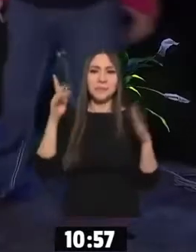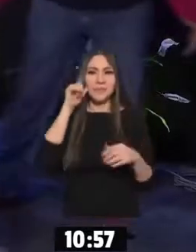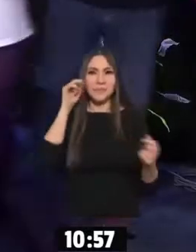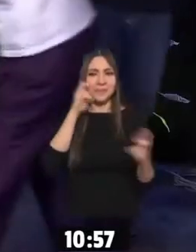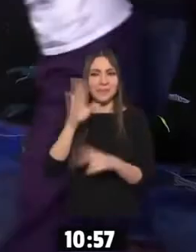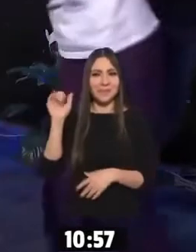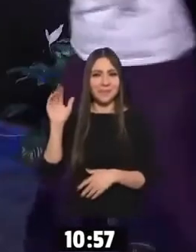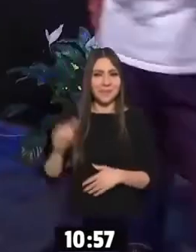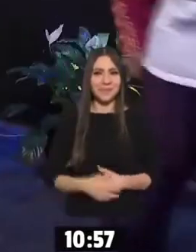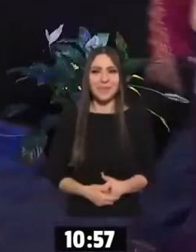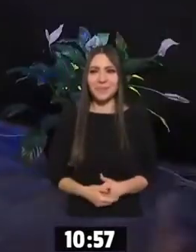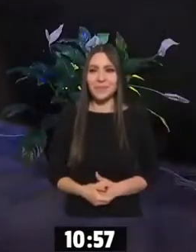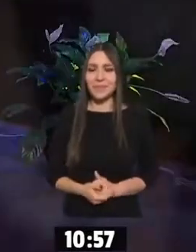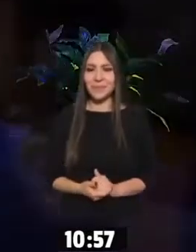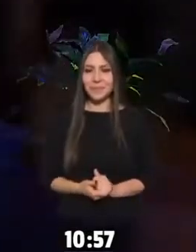Arturo!